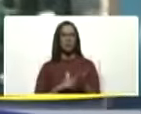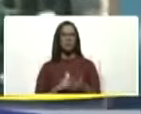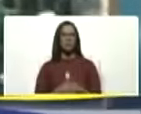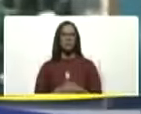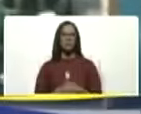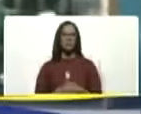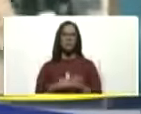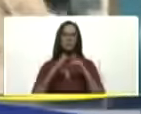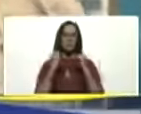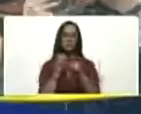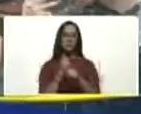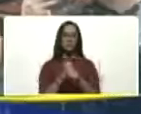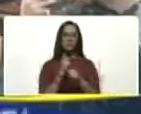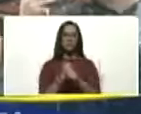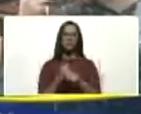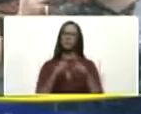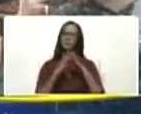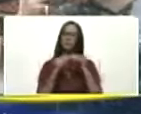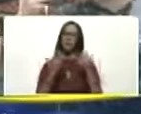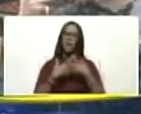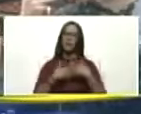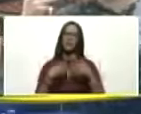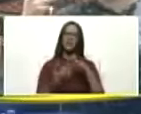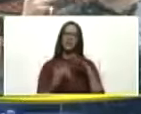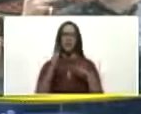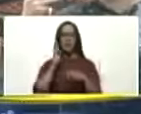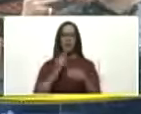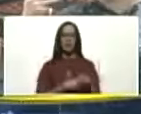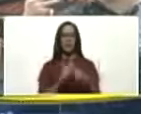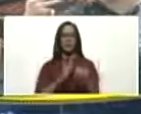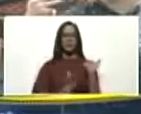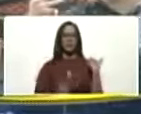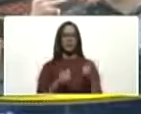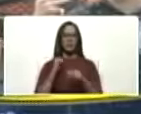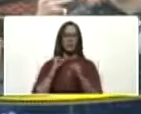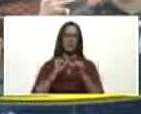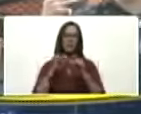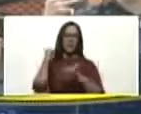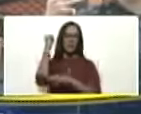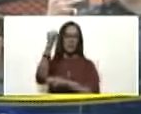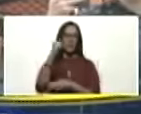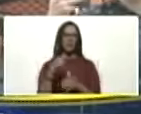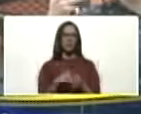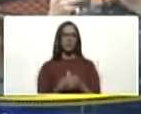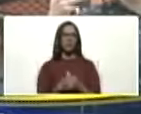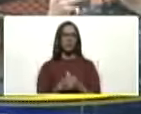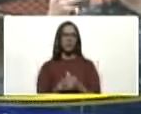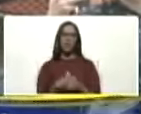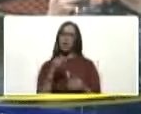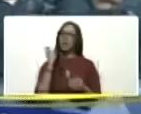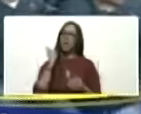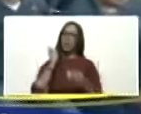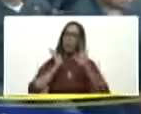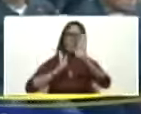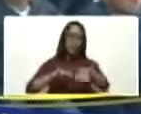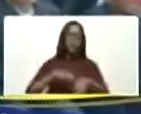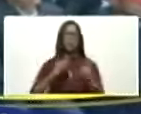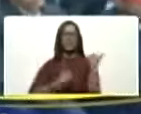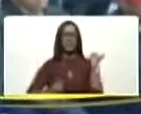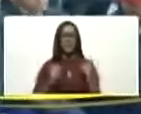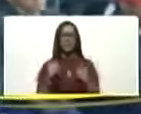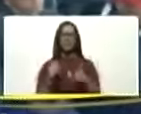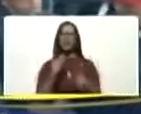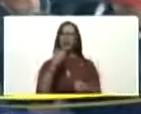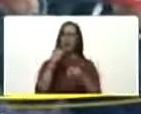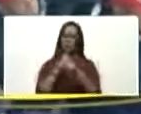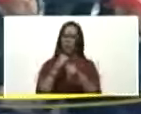clase obrera de Cabelún y de todas las empresas básicas del Estado de Bolívar, hermano presidente. Seguiremos venciendo. Y cuenten ustedes con el presidente obrero, único